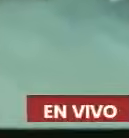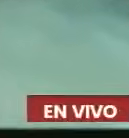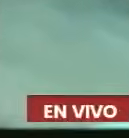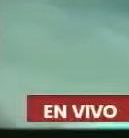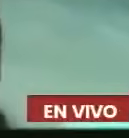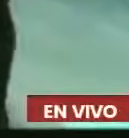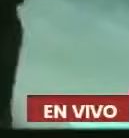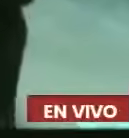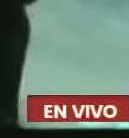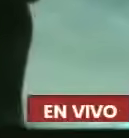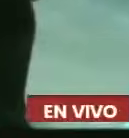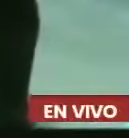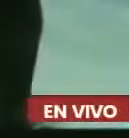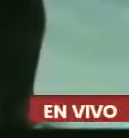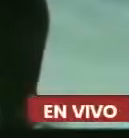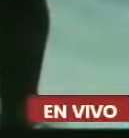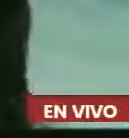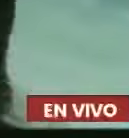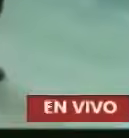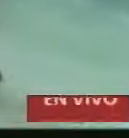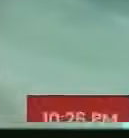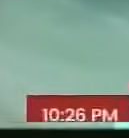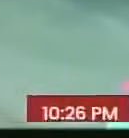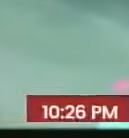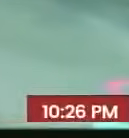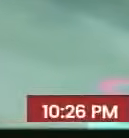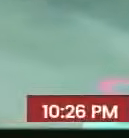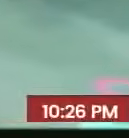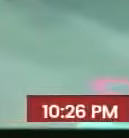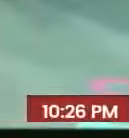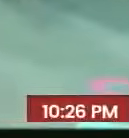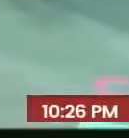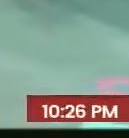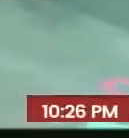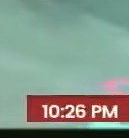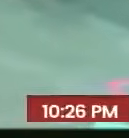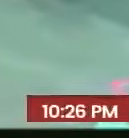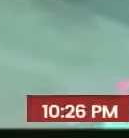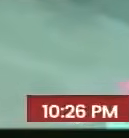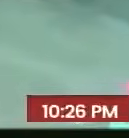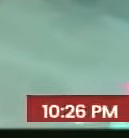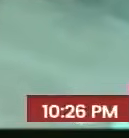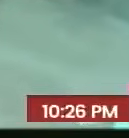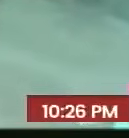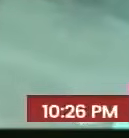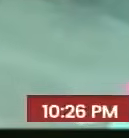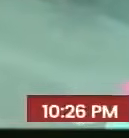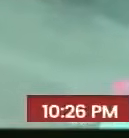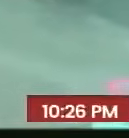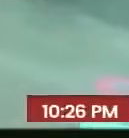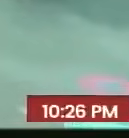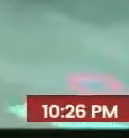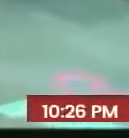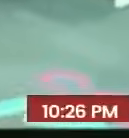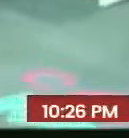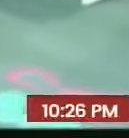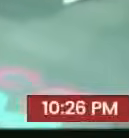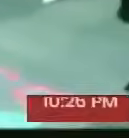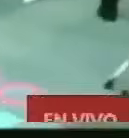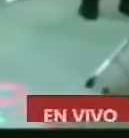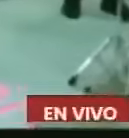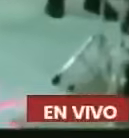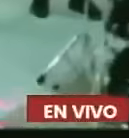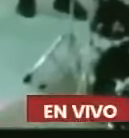que ilumina su manto. Y aquí estamos, defenderemos con corazón